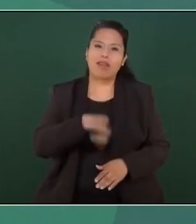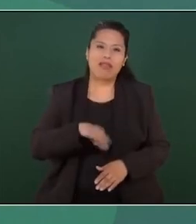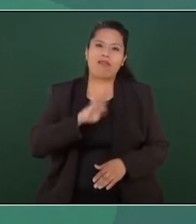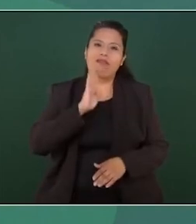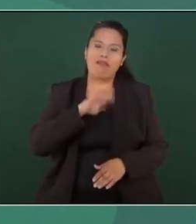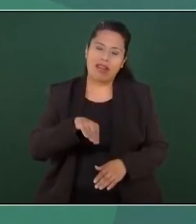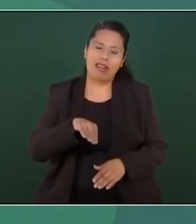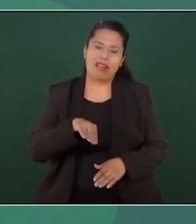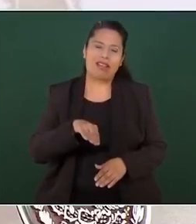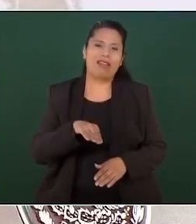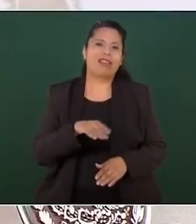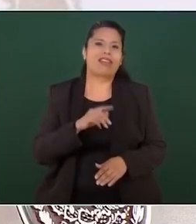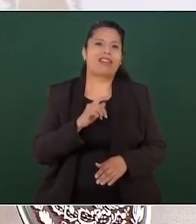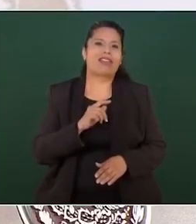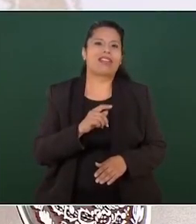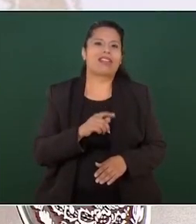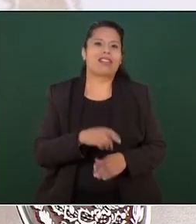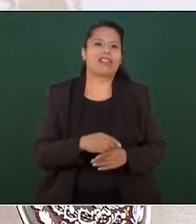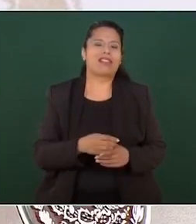que se